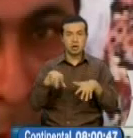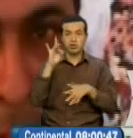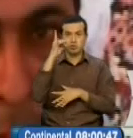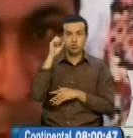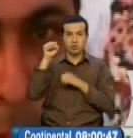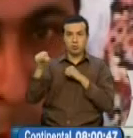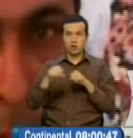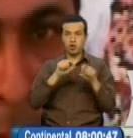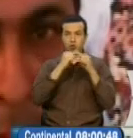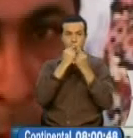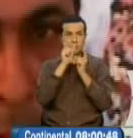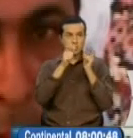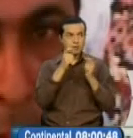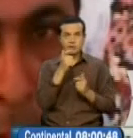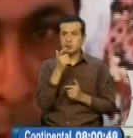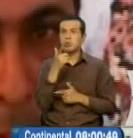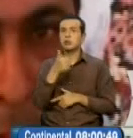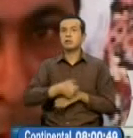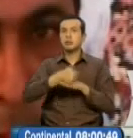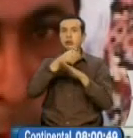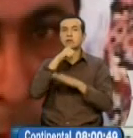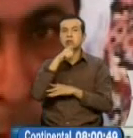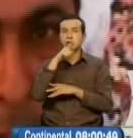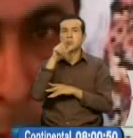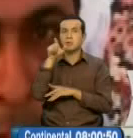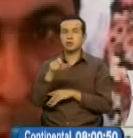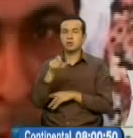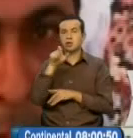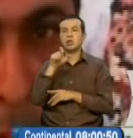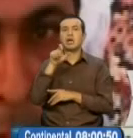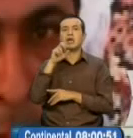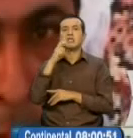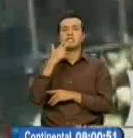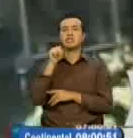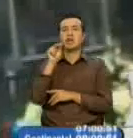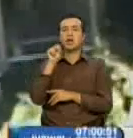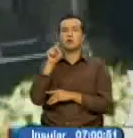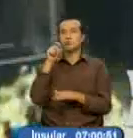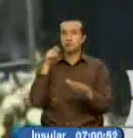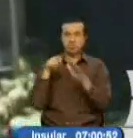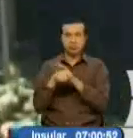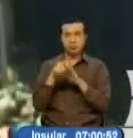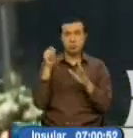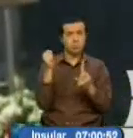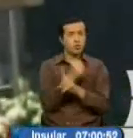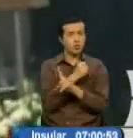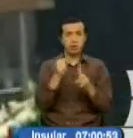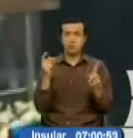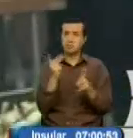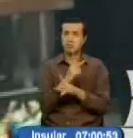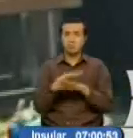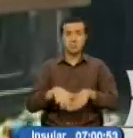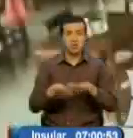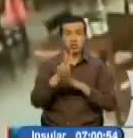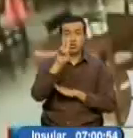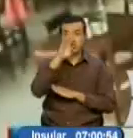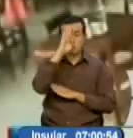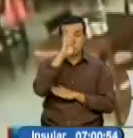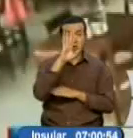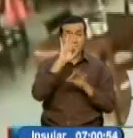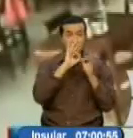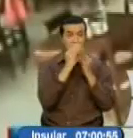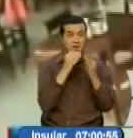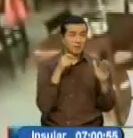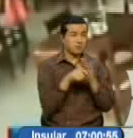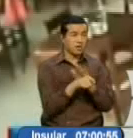mayo pasado por un grupo de sicarios al mando del narcotraficante conocido como alias El Chano Peña. En tanto, la violencia se incrementa. 2 policías y una familia completa